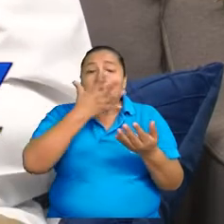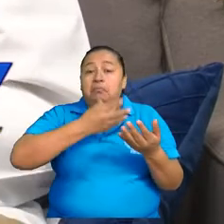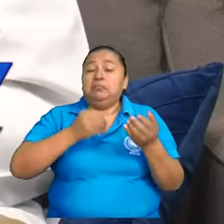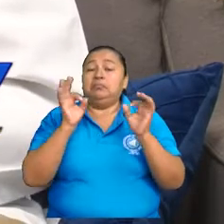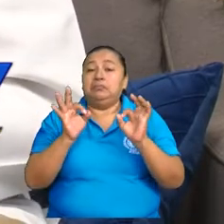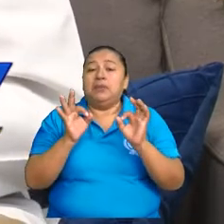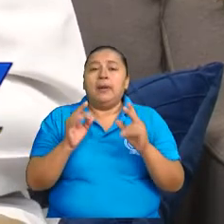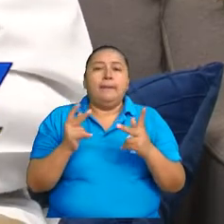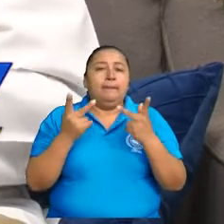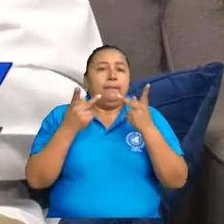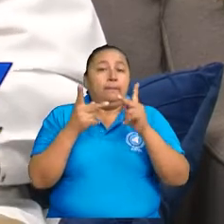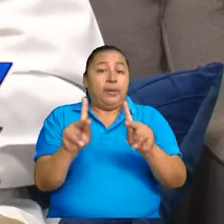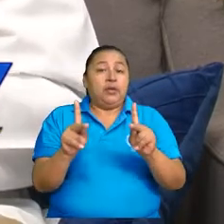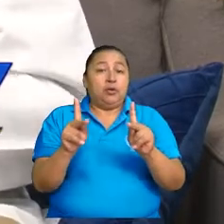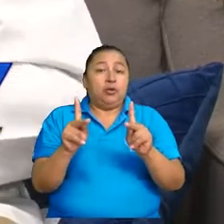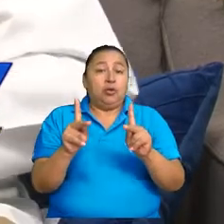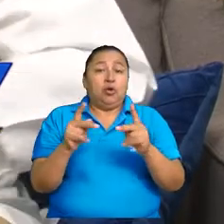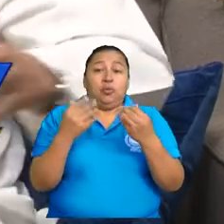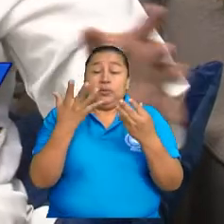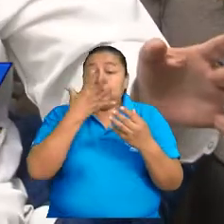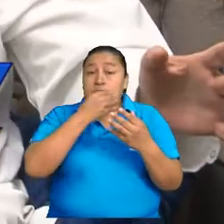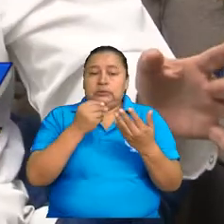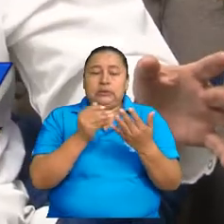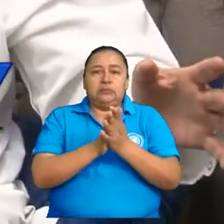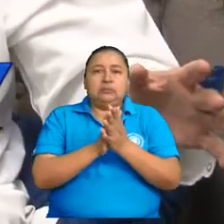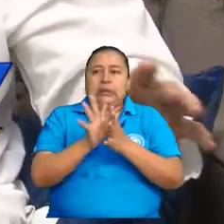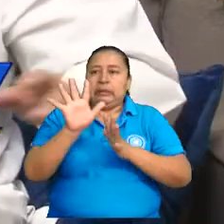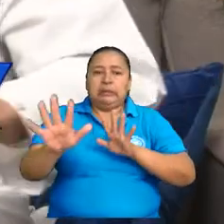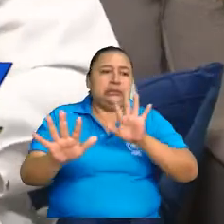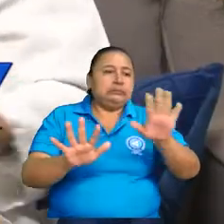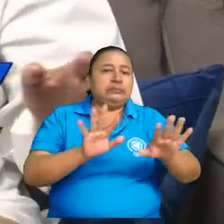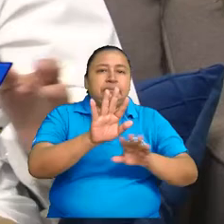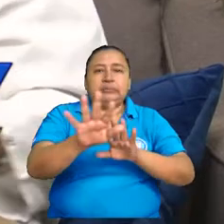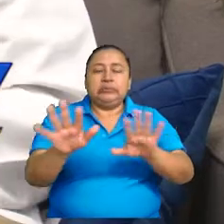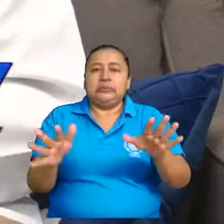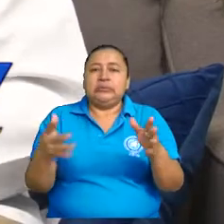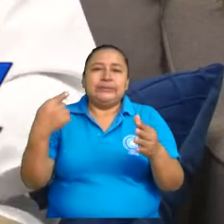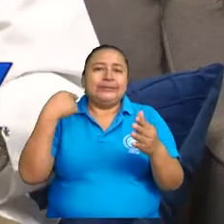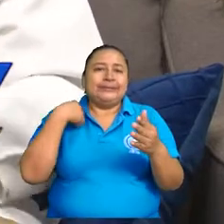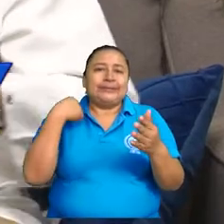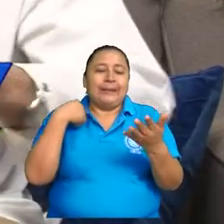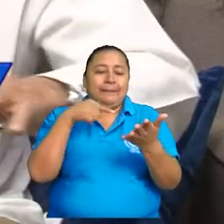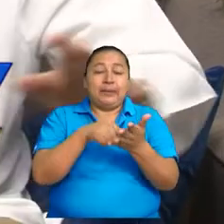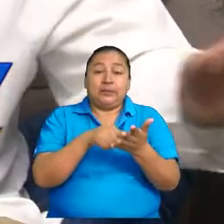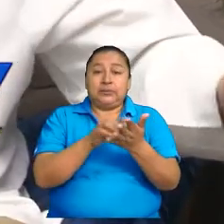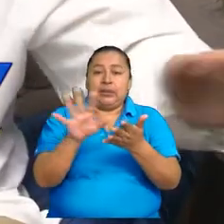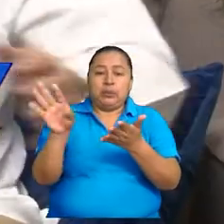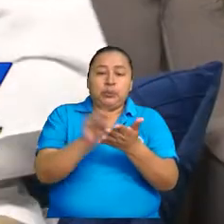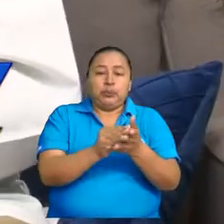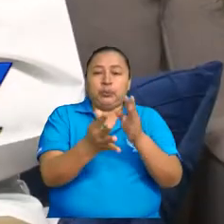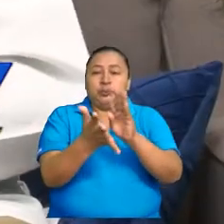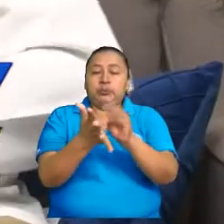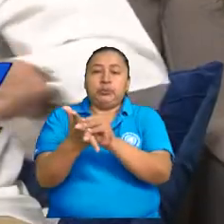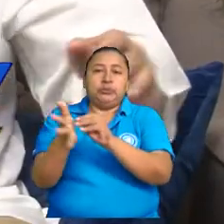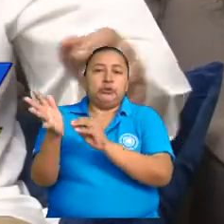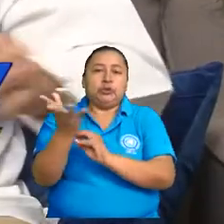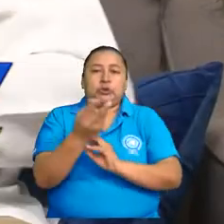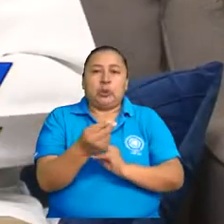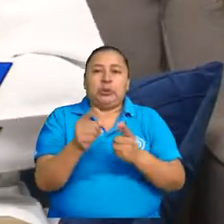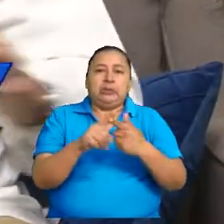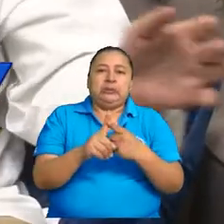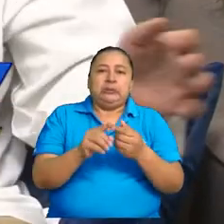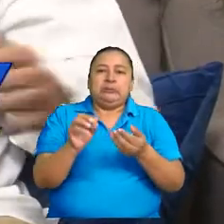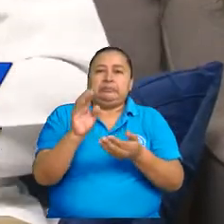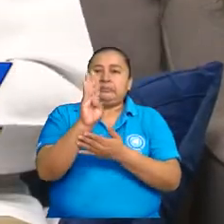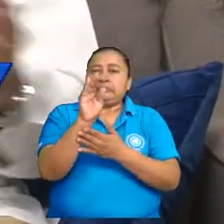maravillosas, pero como es tan maravillosa, toca tantas cosas en todo momento que se anda contaminando con todo, con